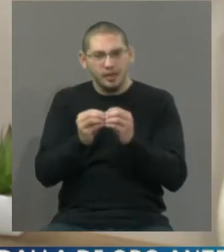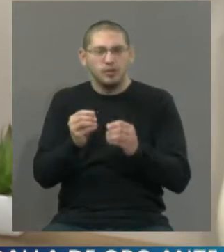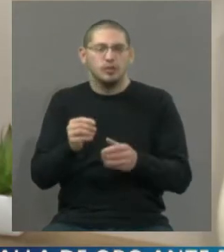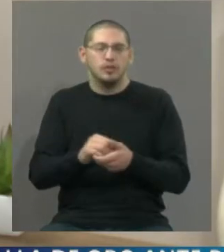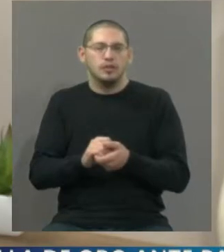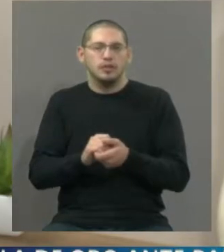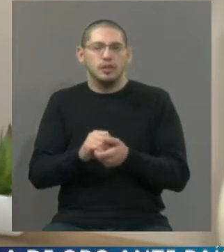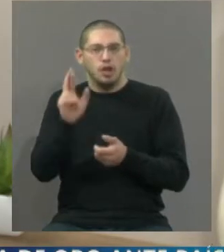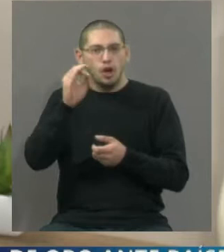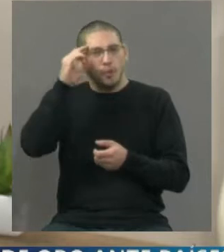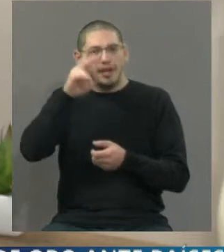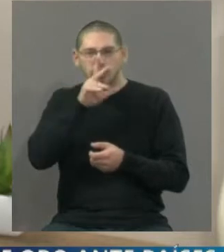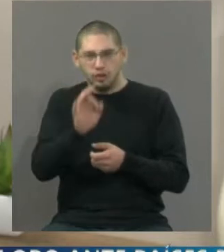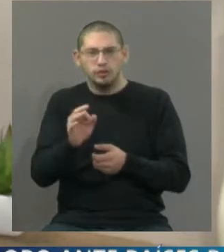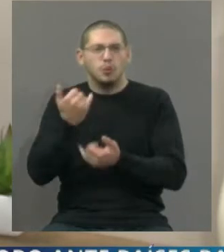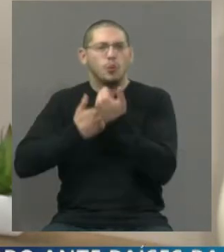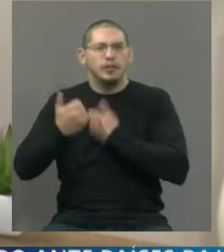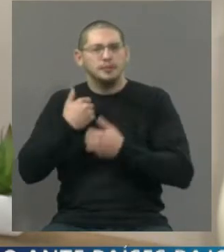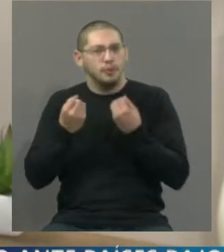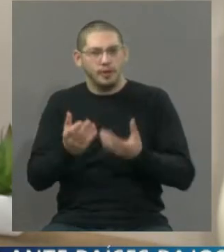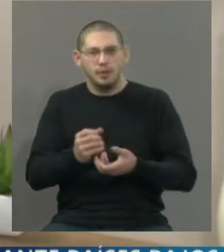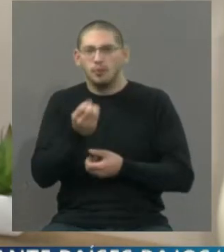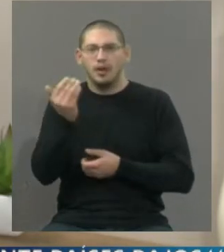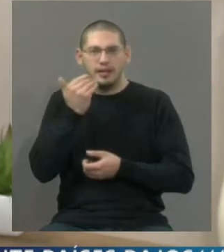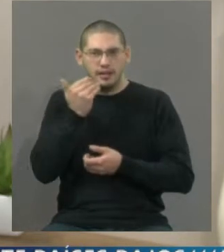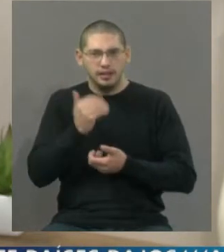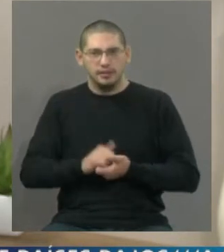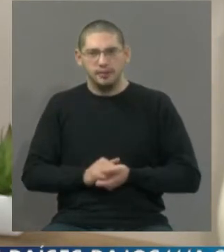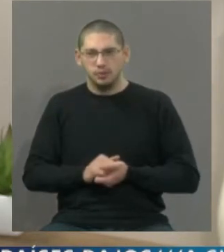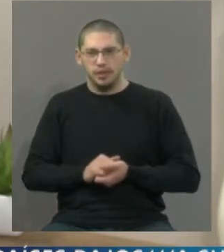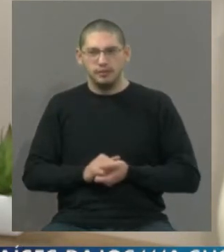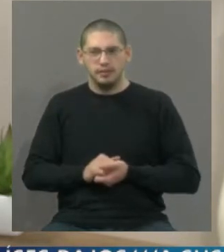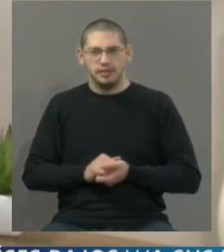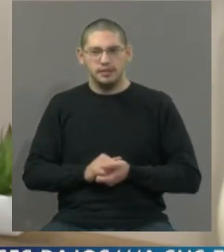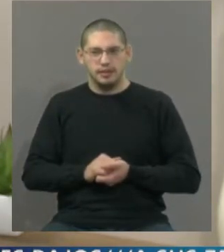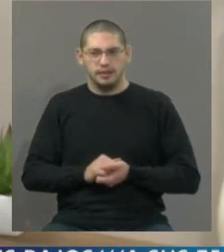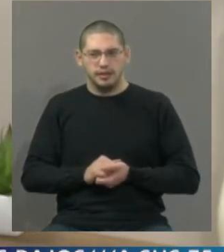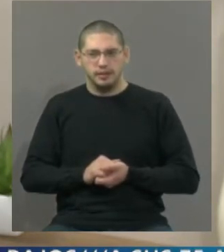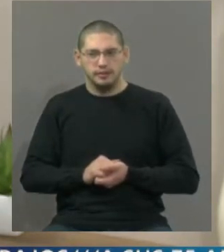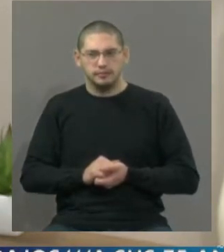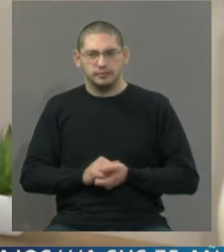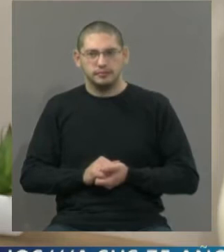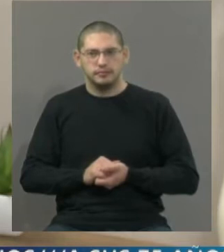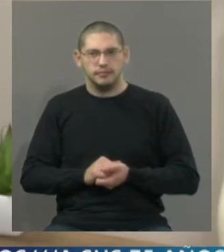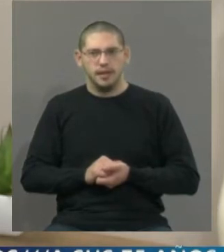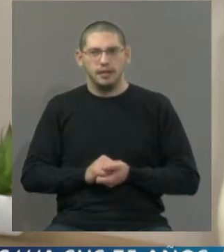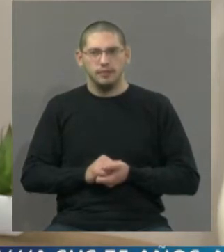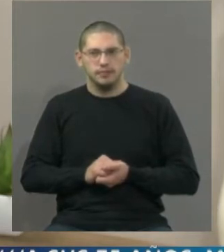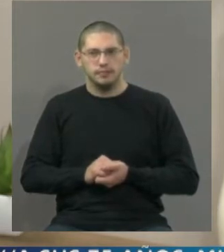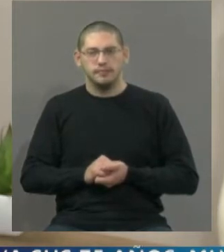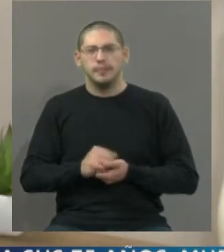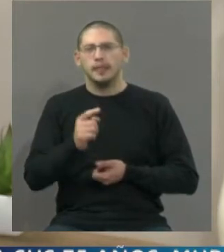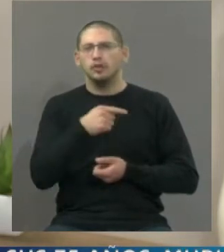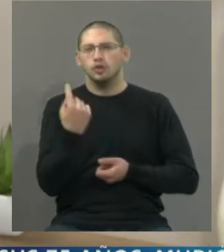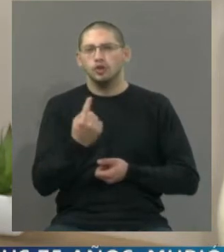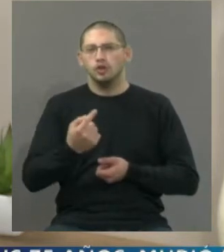una comunicación. Roberto, ¿cómo estás? Buenas tardes. ¿Cómo andas, Clau? ¿Todo bien? Todo bien. ¿Hemos perdido los argentinos